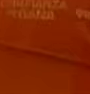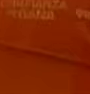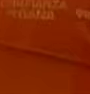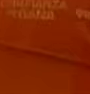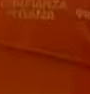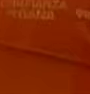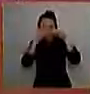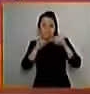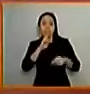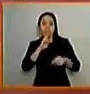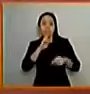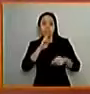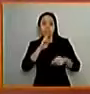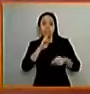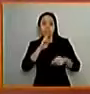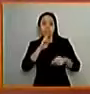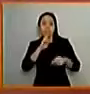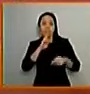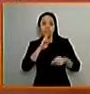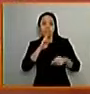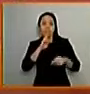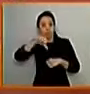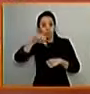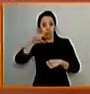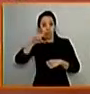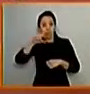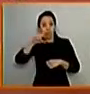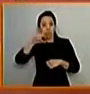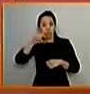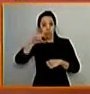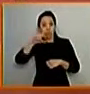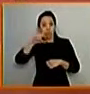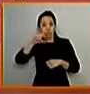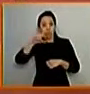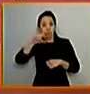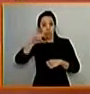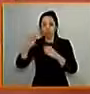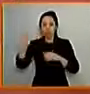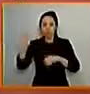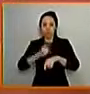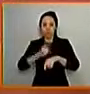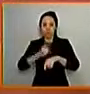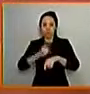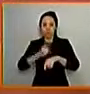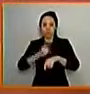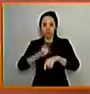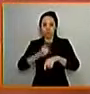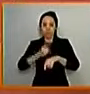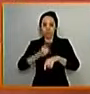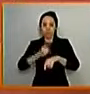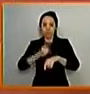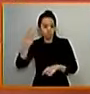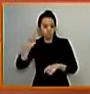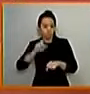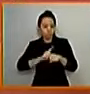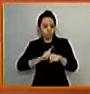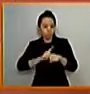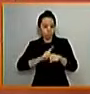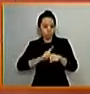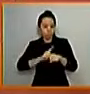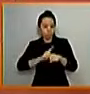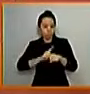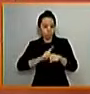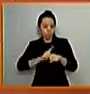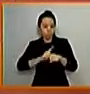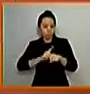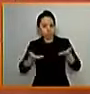Muy buenas noches, Honduras. Gracias por acompañarnos hoy, domingo 5 de julio del año 2020, cuando son las 9:02 de la noche.